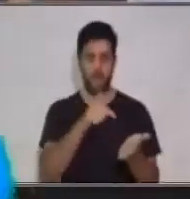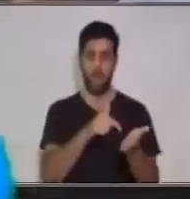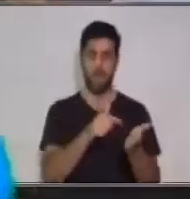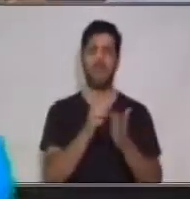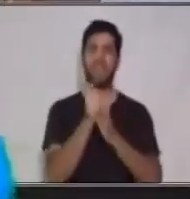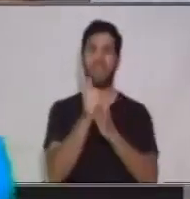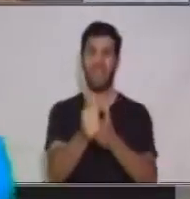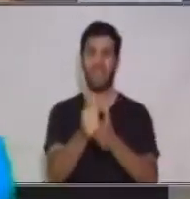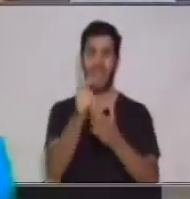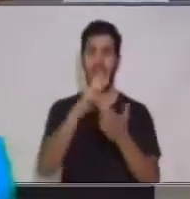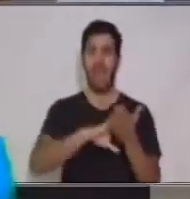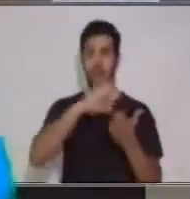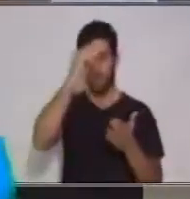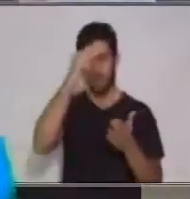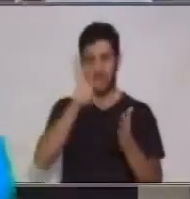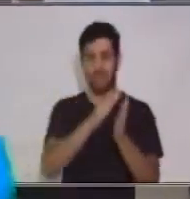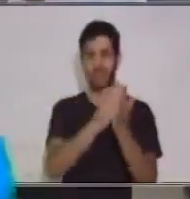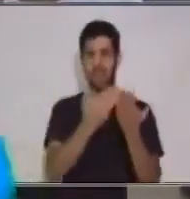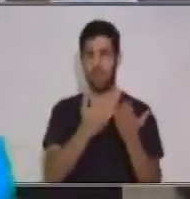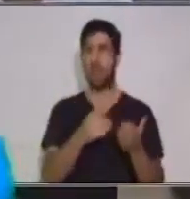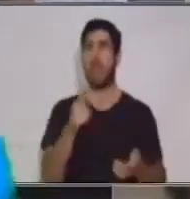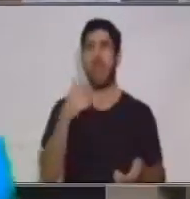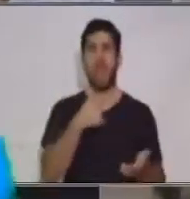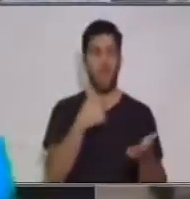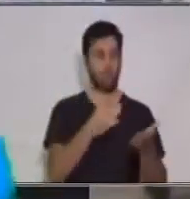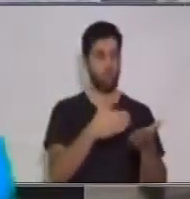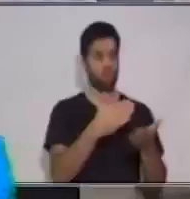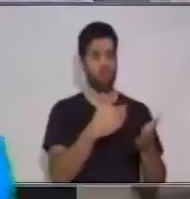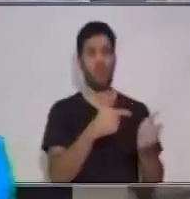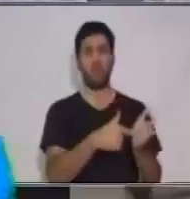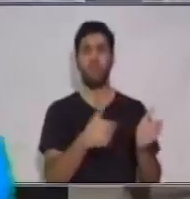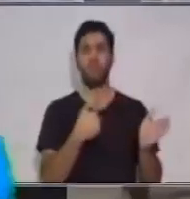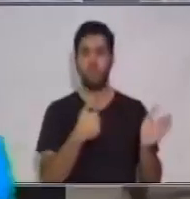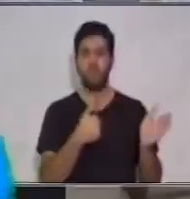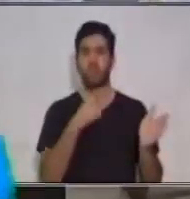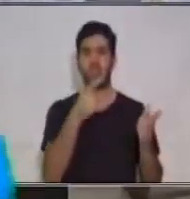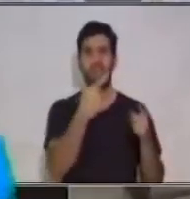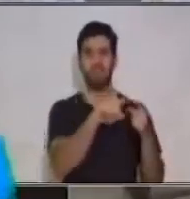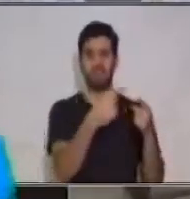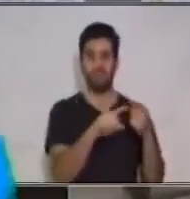de autoaprendizaje hay varias páginas donde tú vas a poder